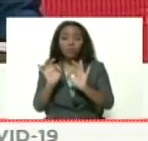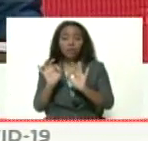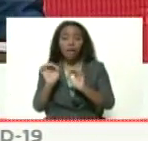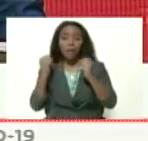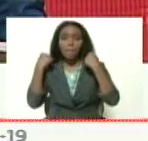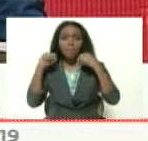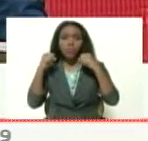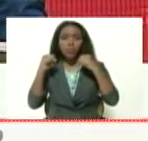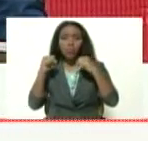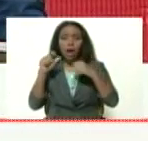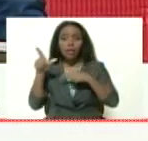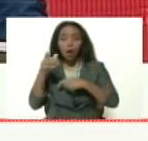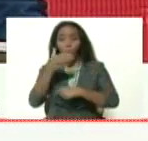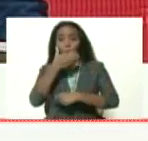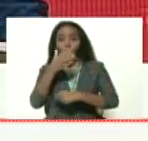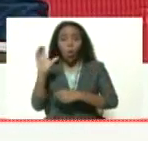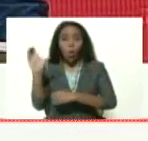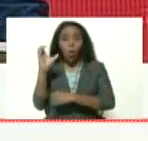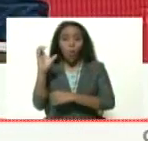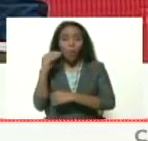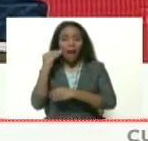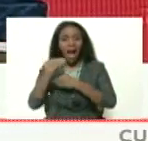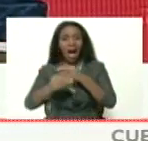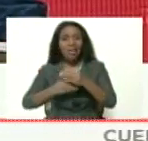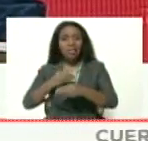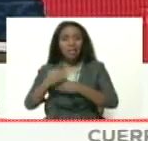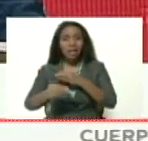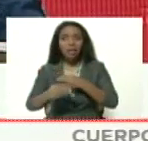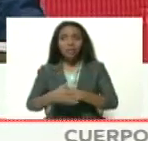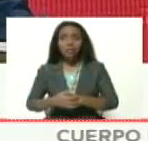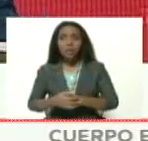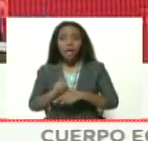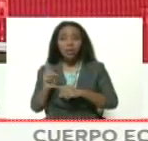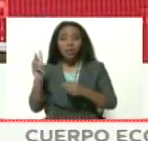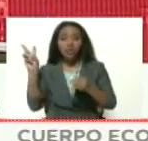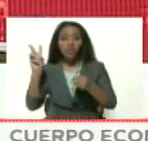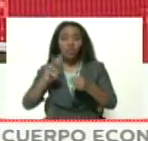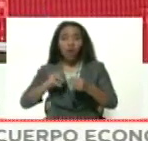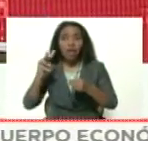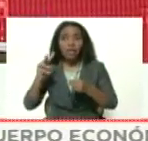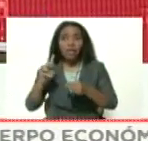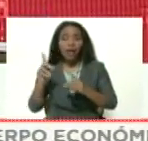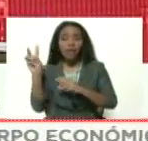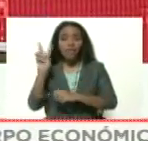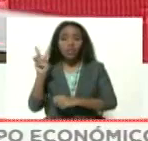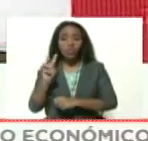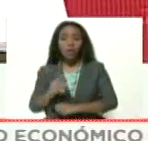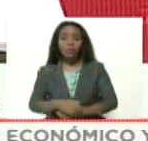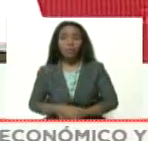Colombia para generar eventos de violencia en Venezuela.